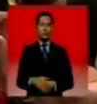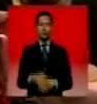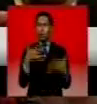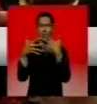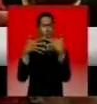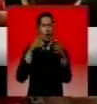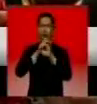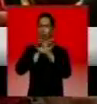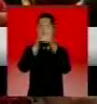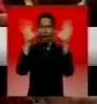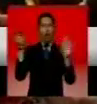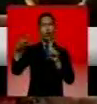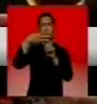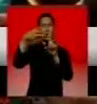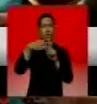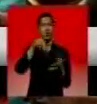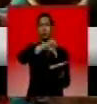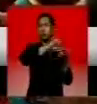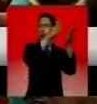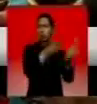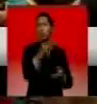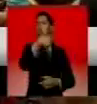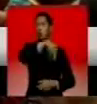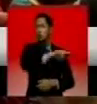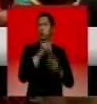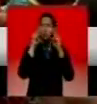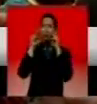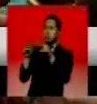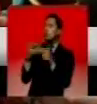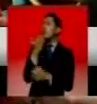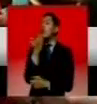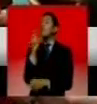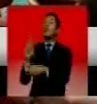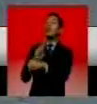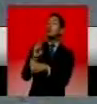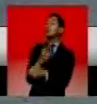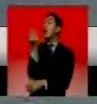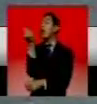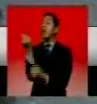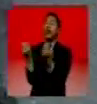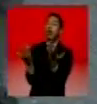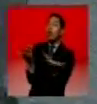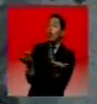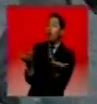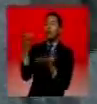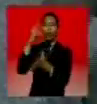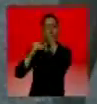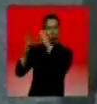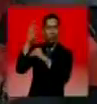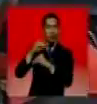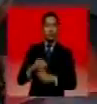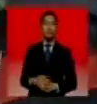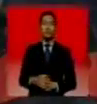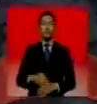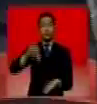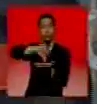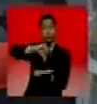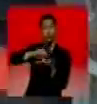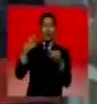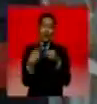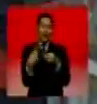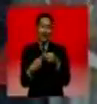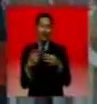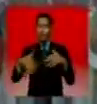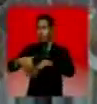mecanismos en línea, ¿no?, que le permitan a la gente saber lo que efectivamente se recaudó. Un breve sondeo por las calles de la capital revela que los